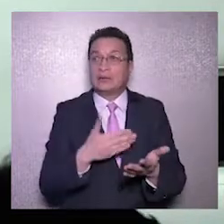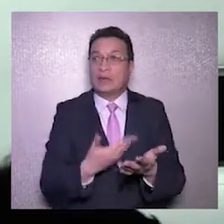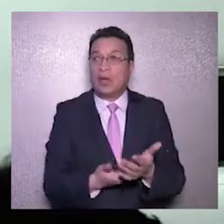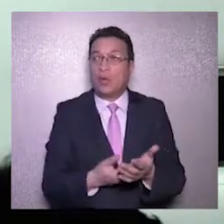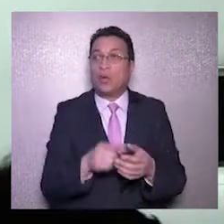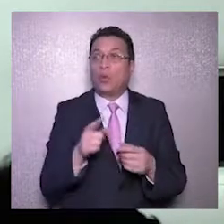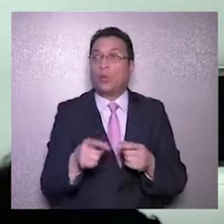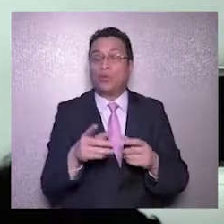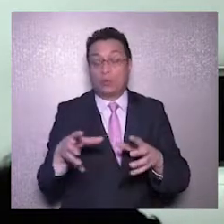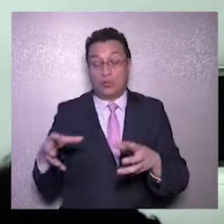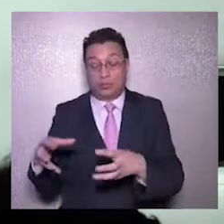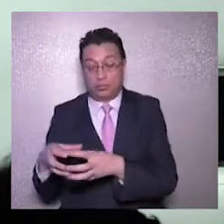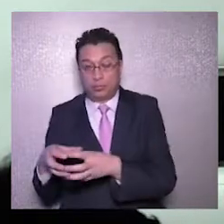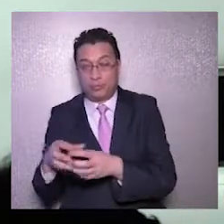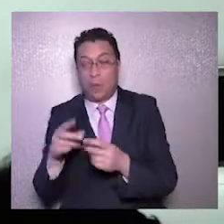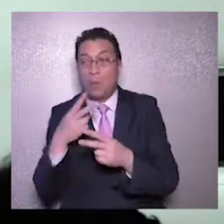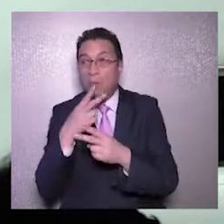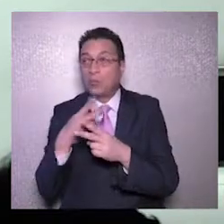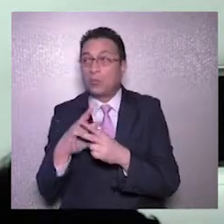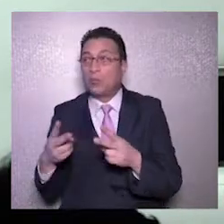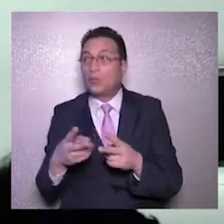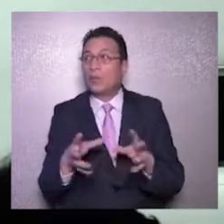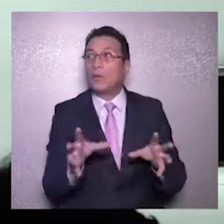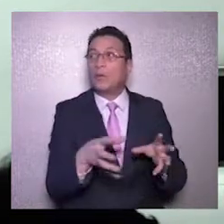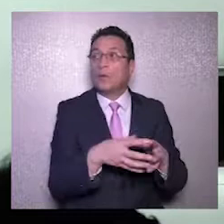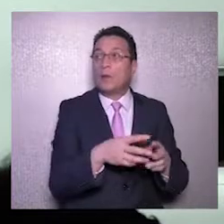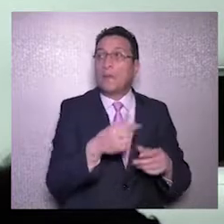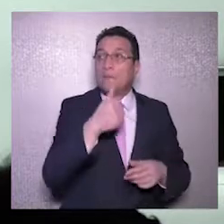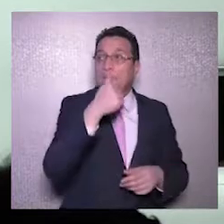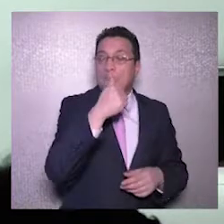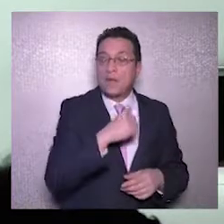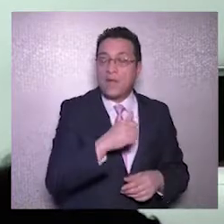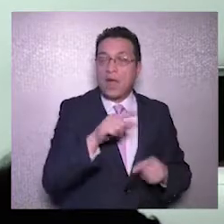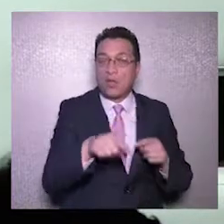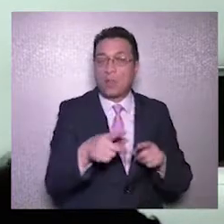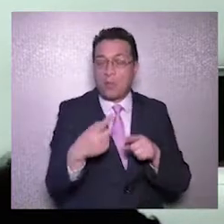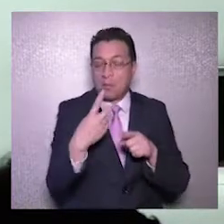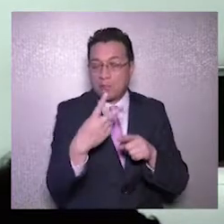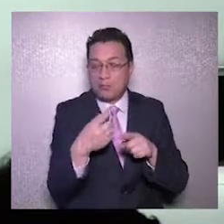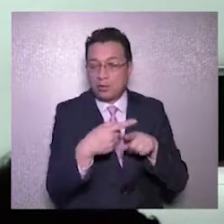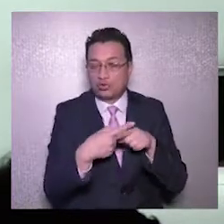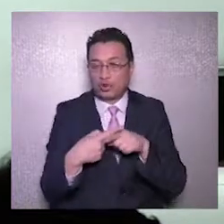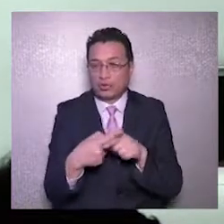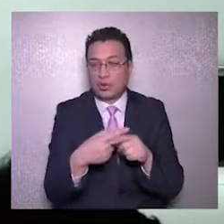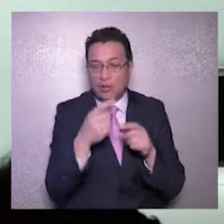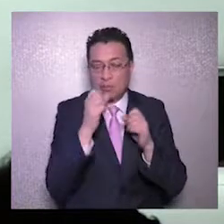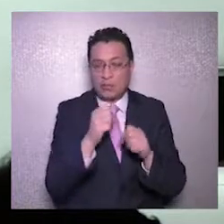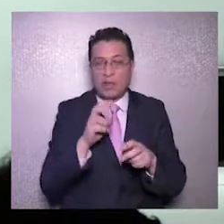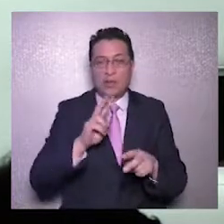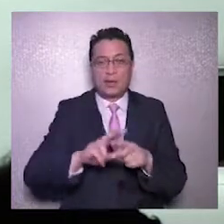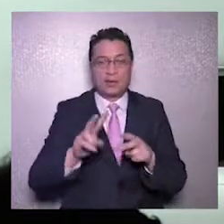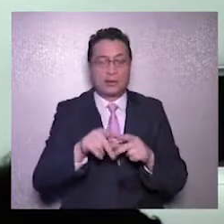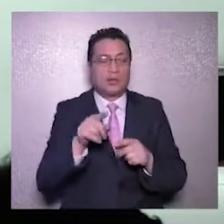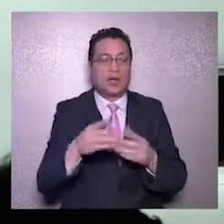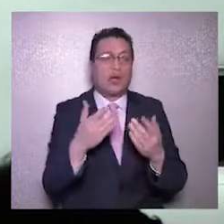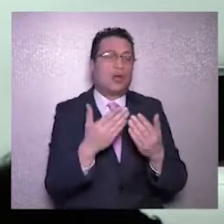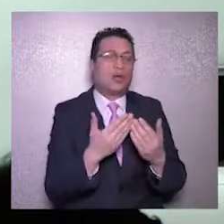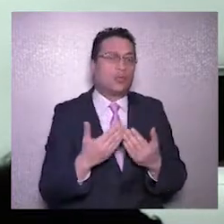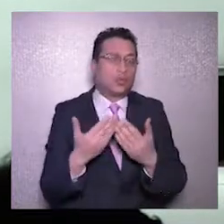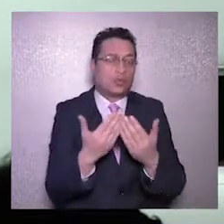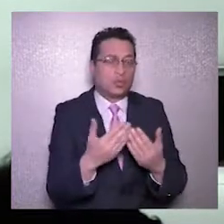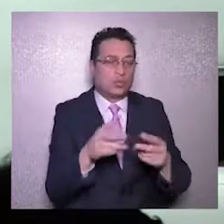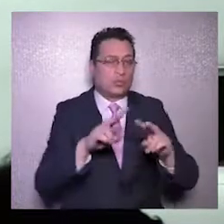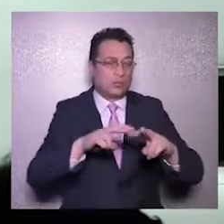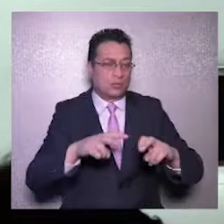actores públicos y privados, con una visión de sociedad, en donde vamos a poder ir haciendo esos estudios, esos análisis que nos